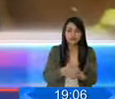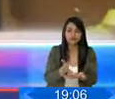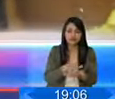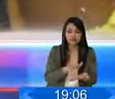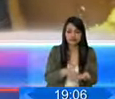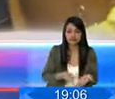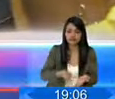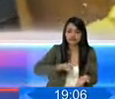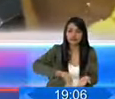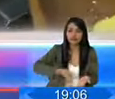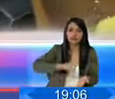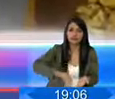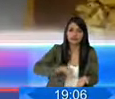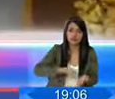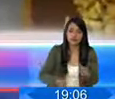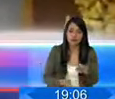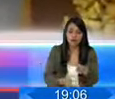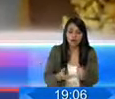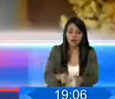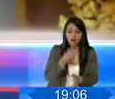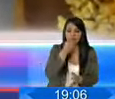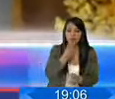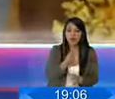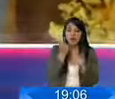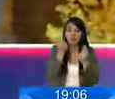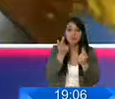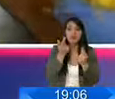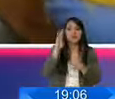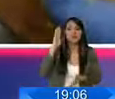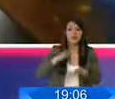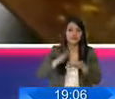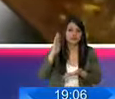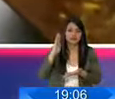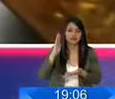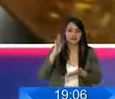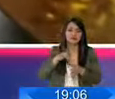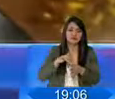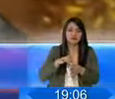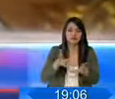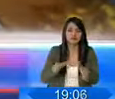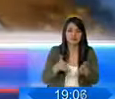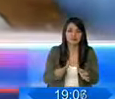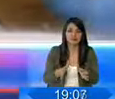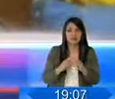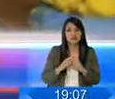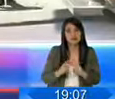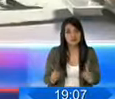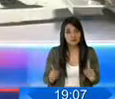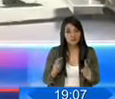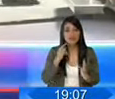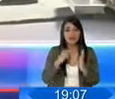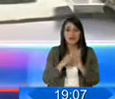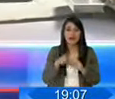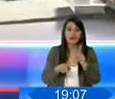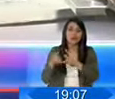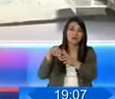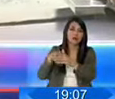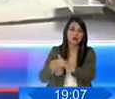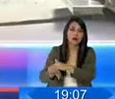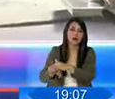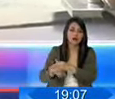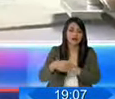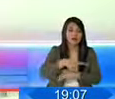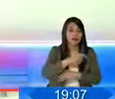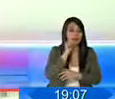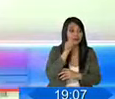se cocinan y se consumen inmediatamente, van a tener mucho menos riesgo que aquellos alimentos que se guardan de un día